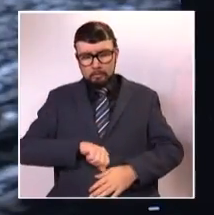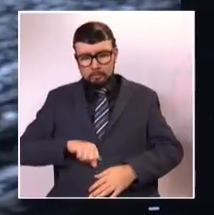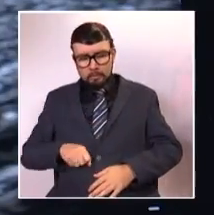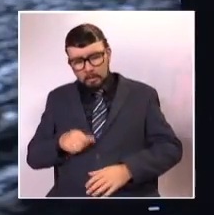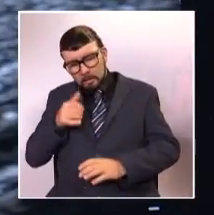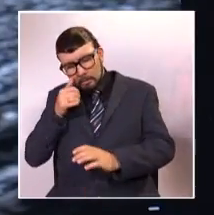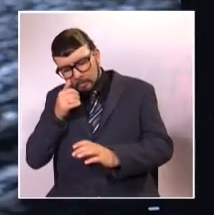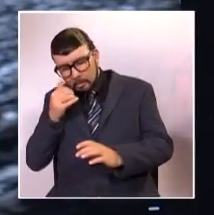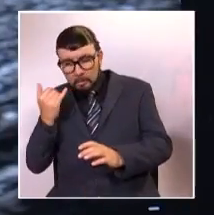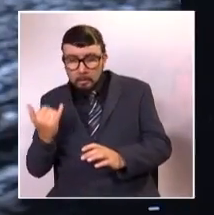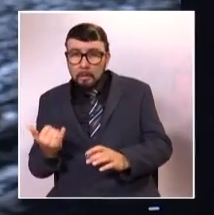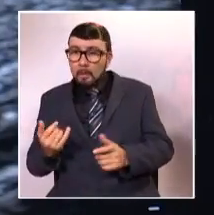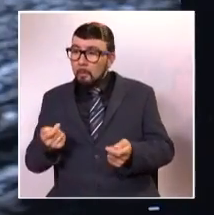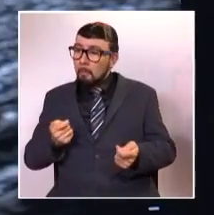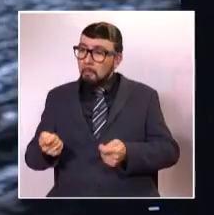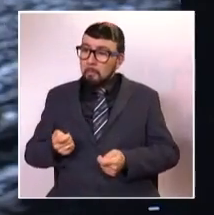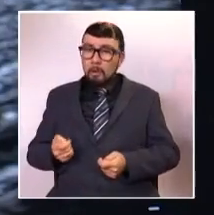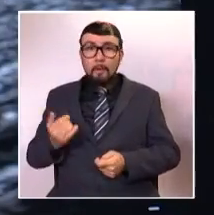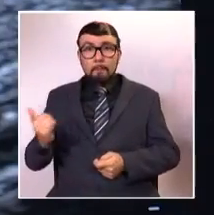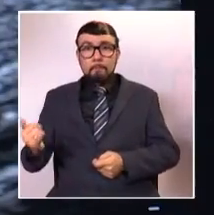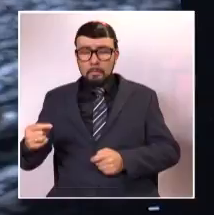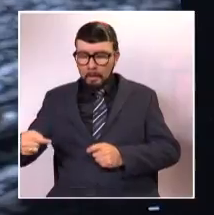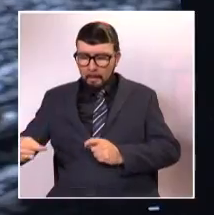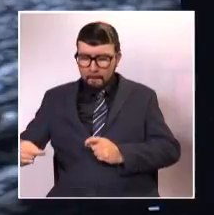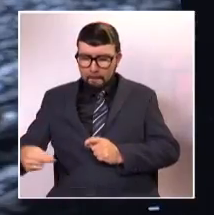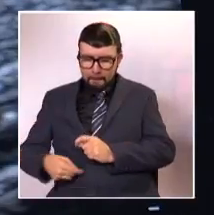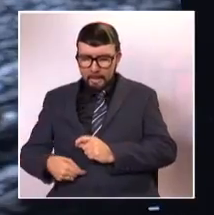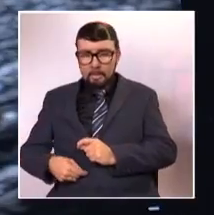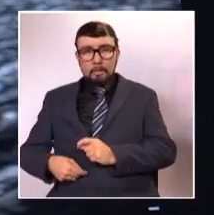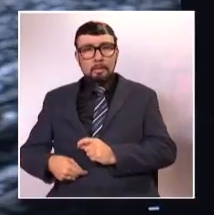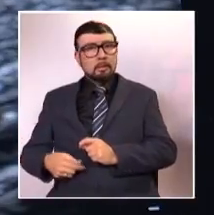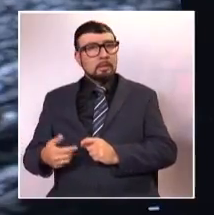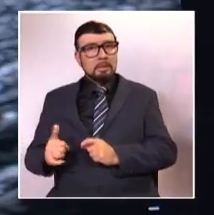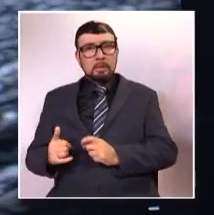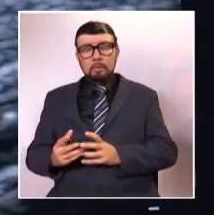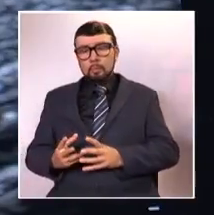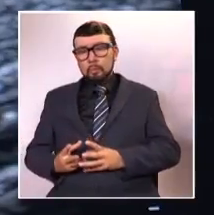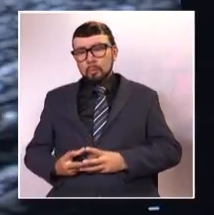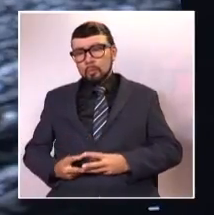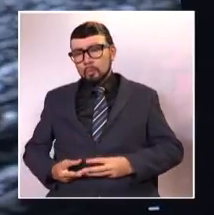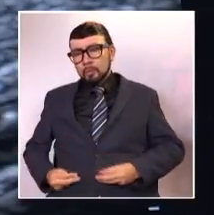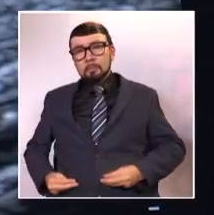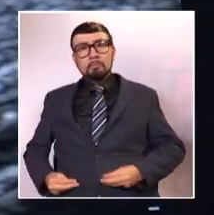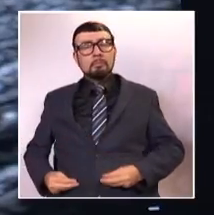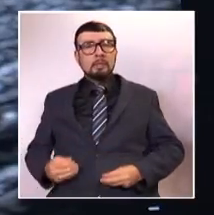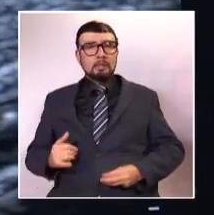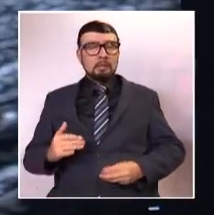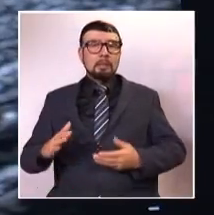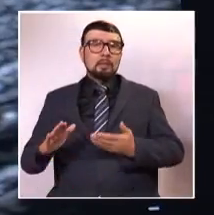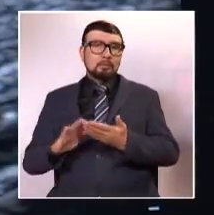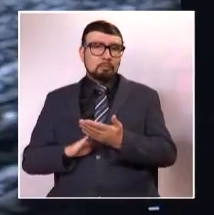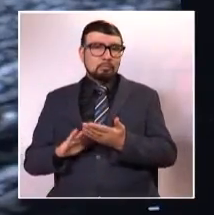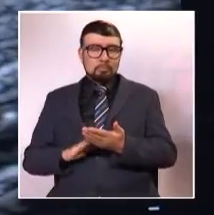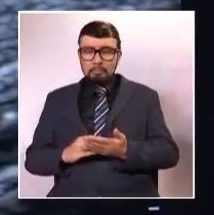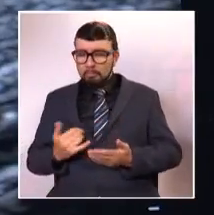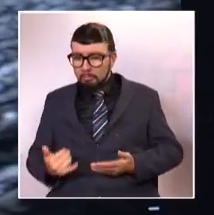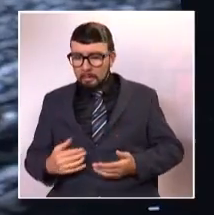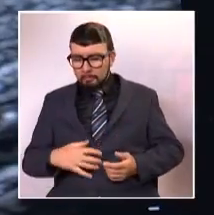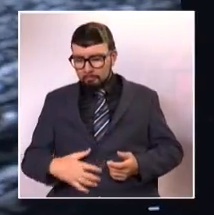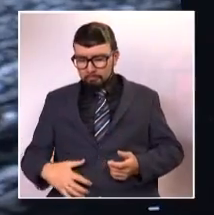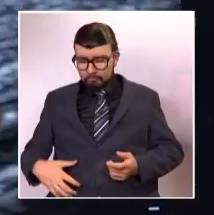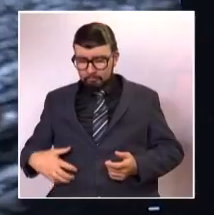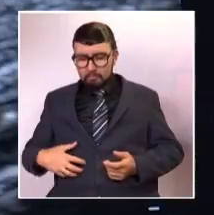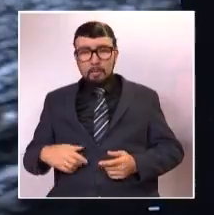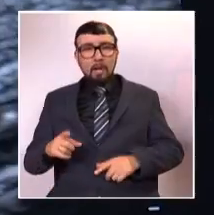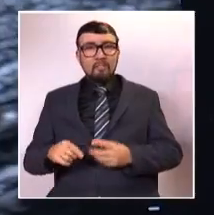voy mostrando y él hace una punción, y de esa manera resuelven estos quistecitos